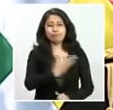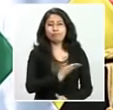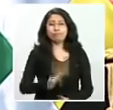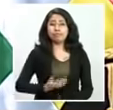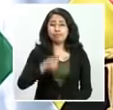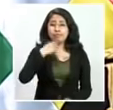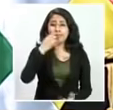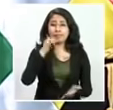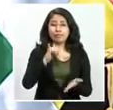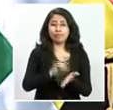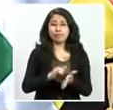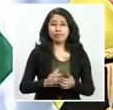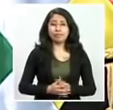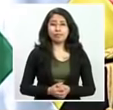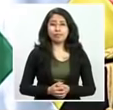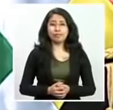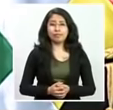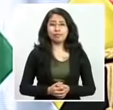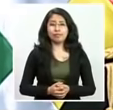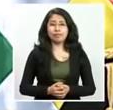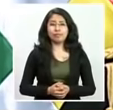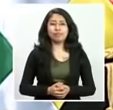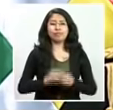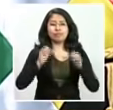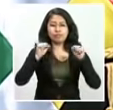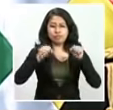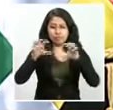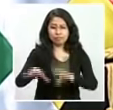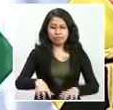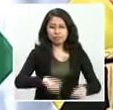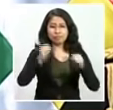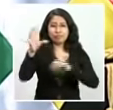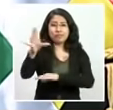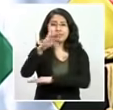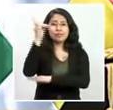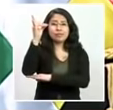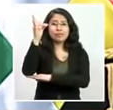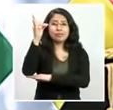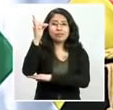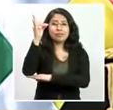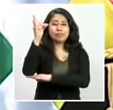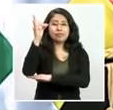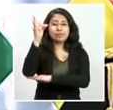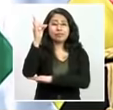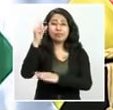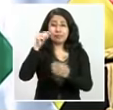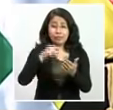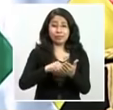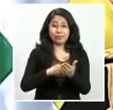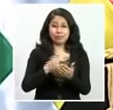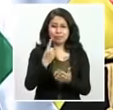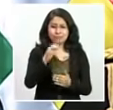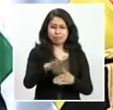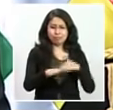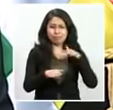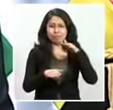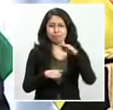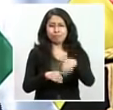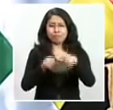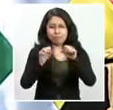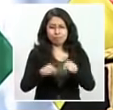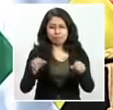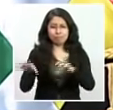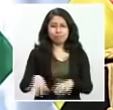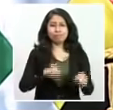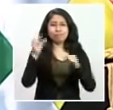decíamos que vamos a recuperar la patria. Y este es un paso más para recuperar la